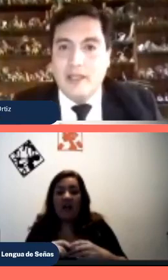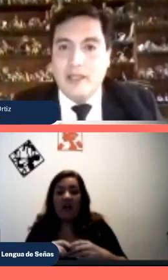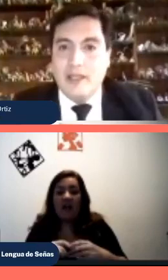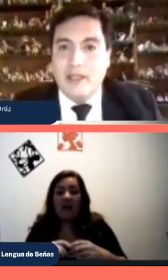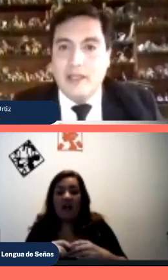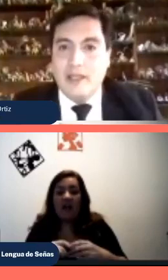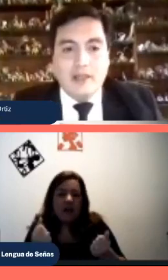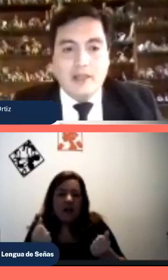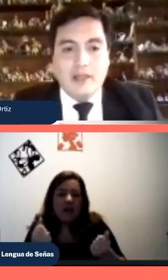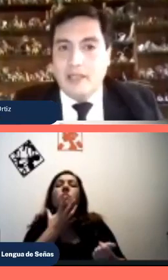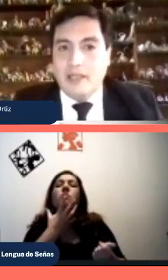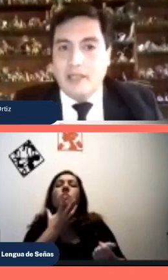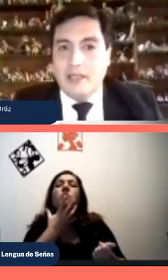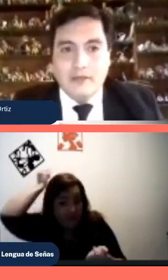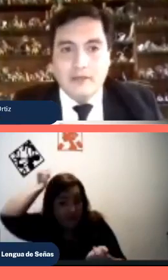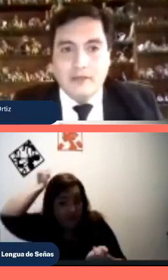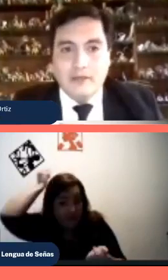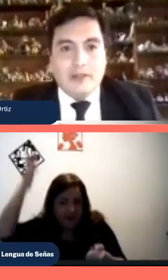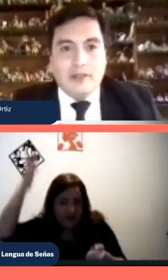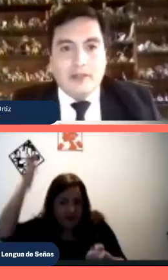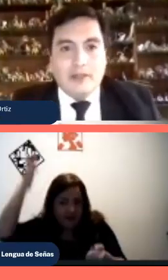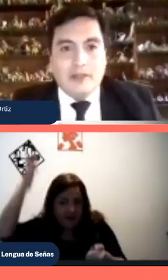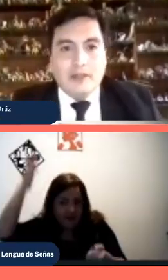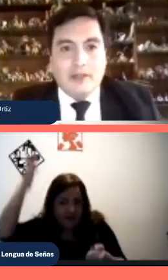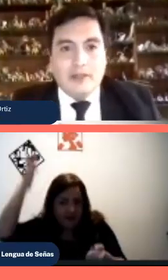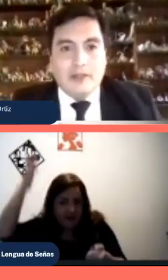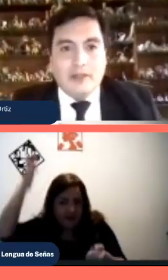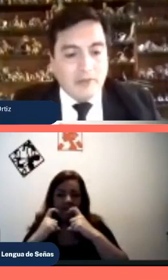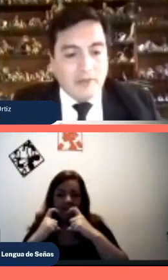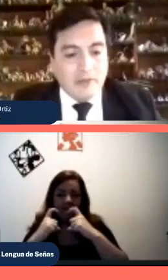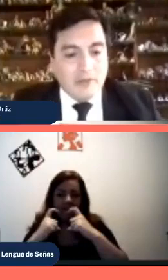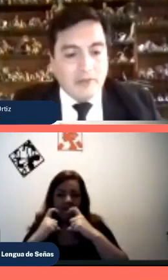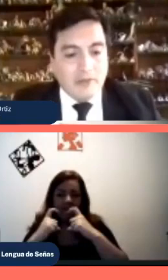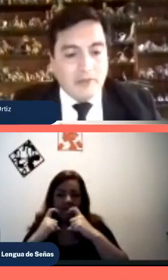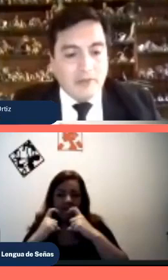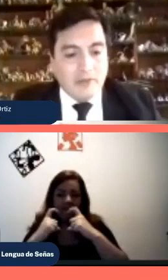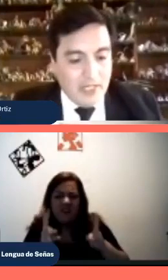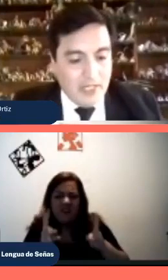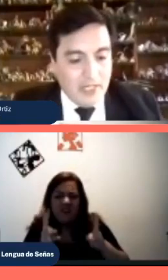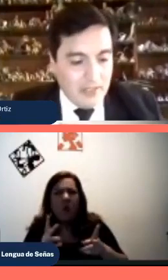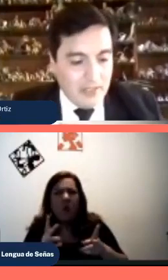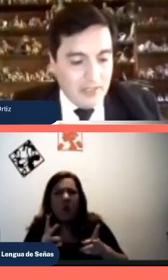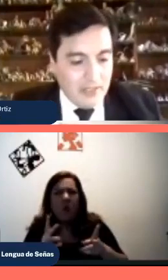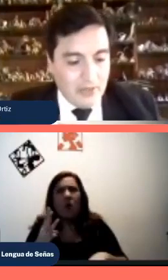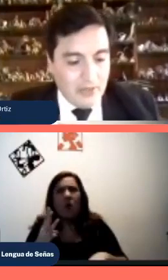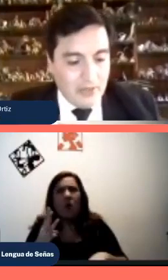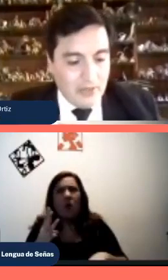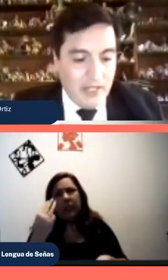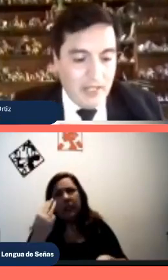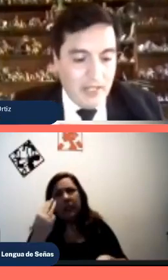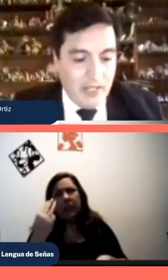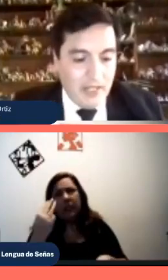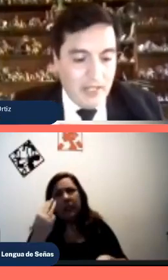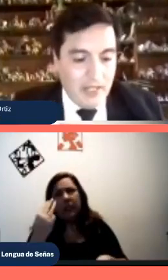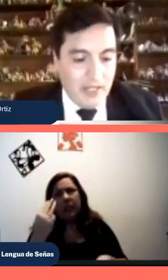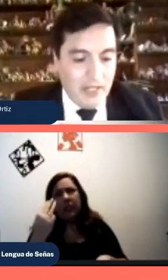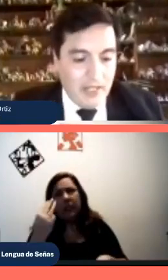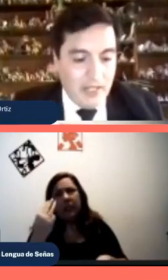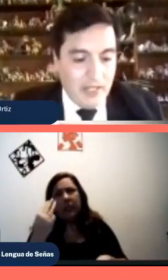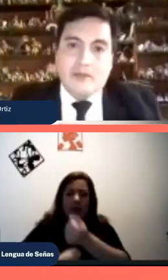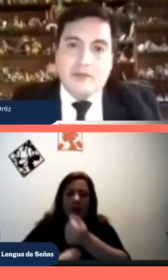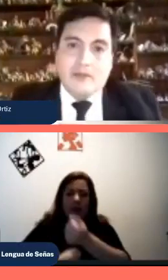ballena dentada que vivió aproximadamente hace unos 13 o 14 millones de años.